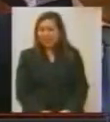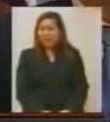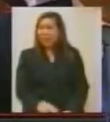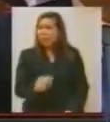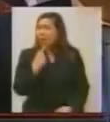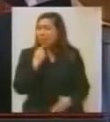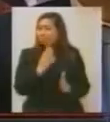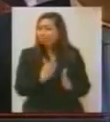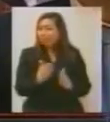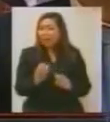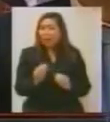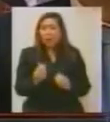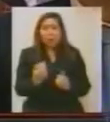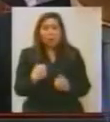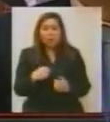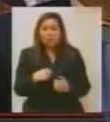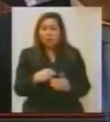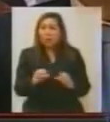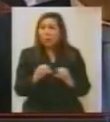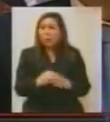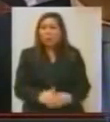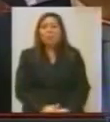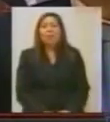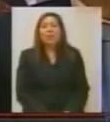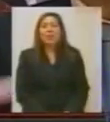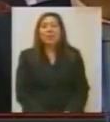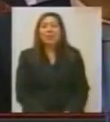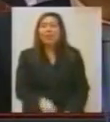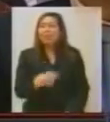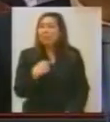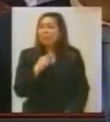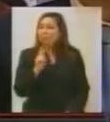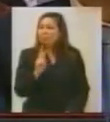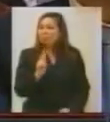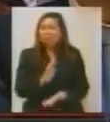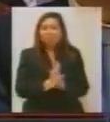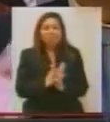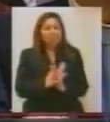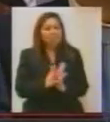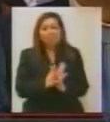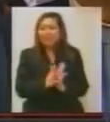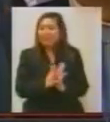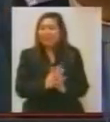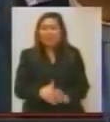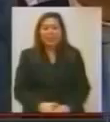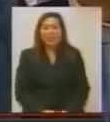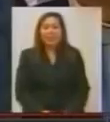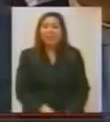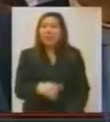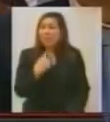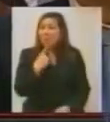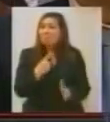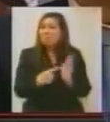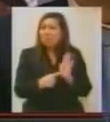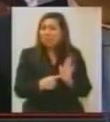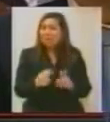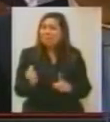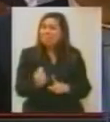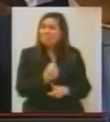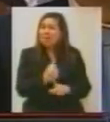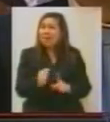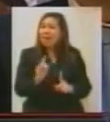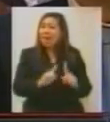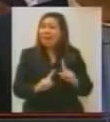no adecuadamente con nosotros, con nuestra bancada, ¿no es cierto? Yo no he visto, concretamente, no he notado que se haya maltratado